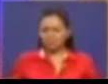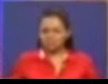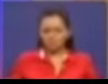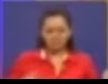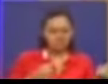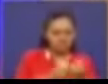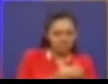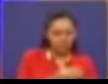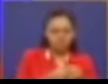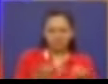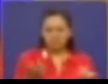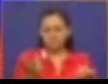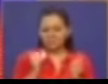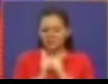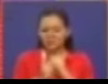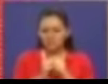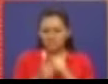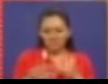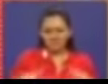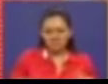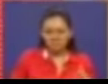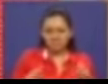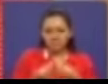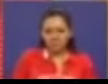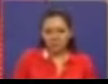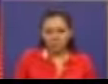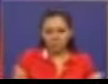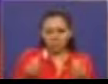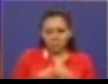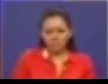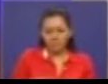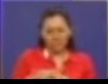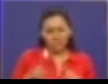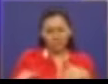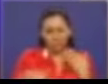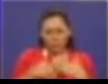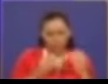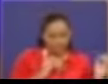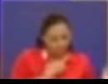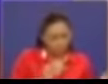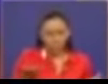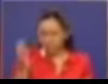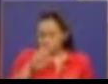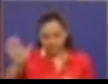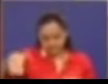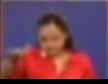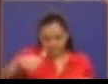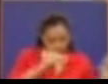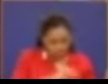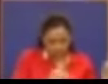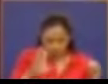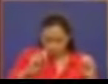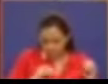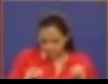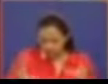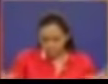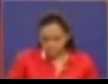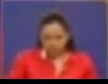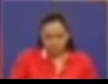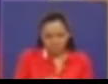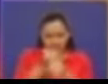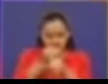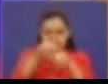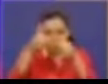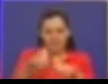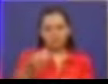los deportes más folclóricos, desperdicio de recursos. Todo eso tuvimos que organizar. Y recién en el 2013 pudimos empezar con potencia